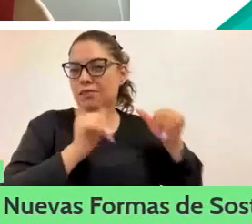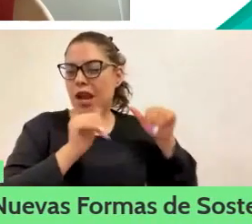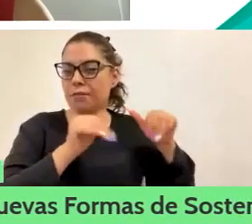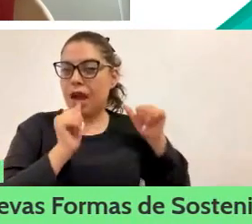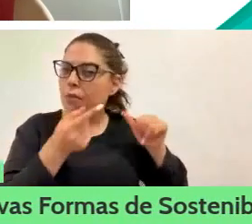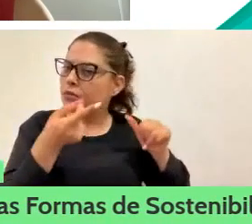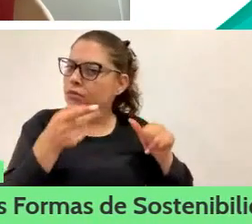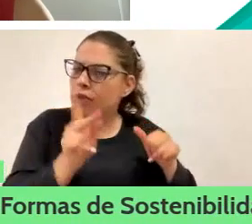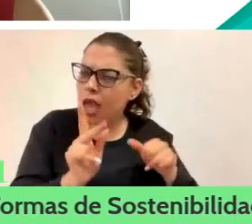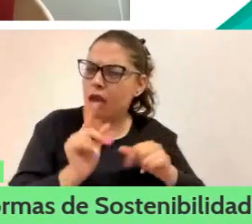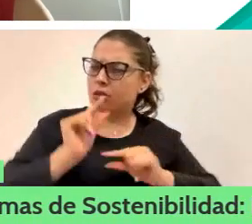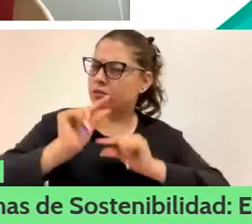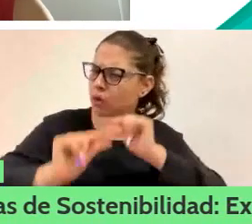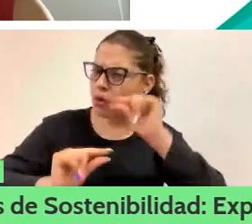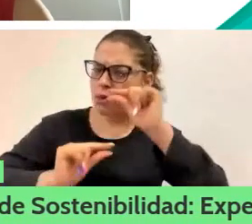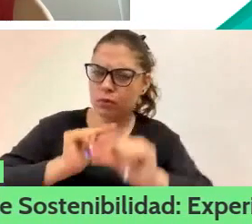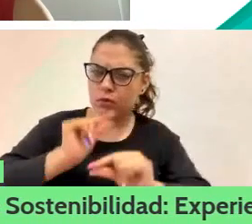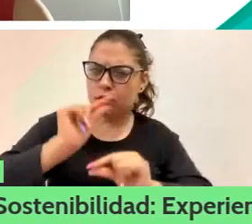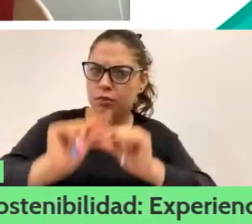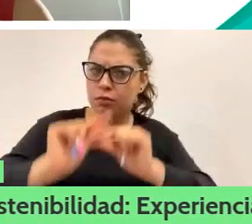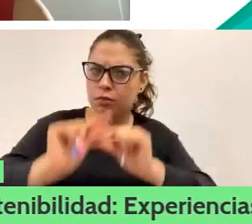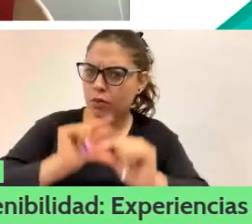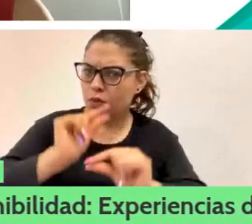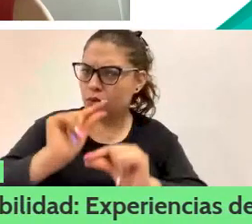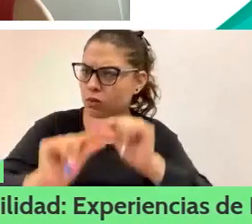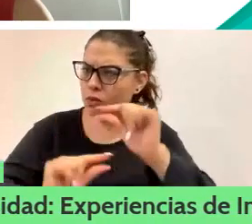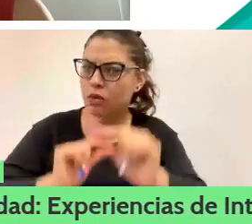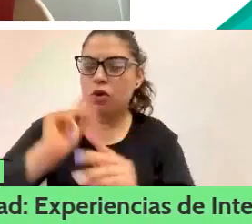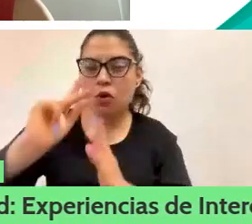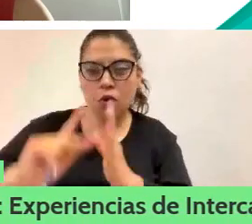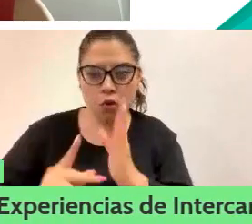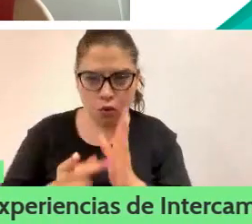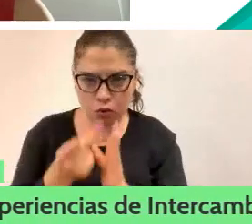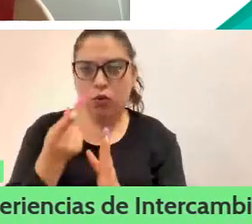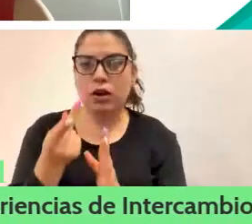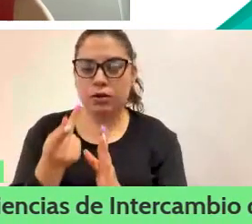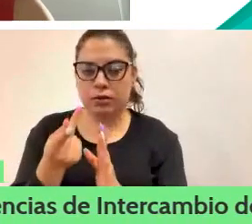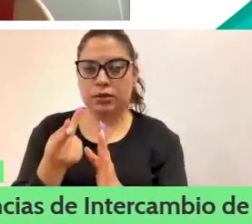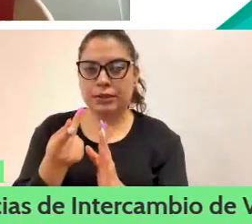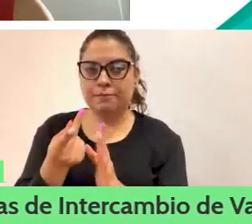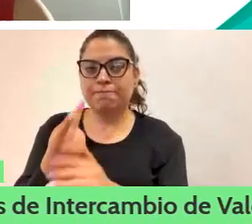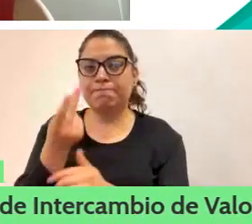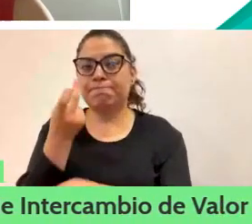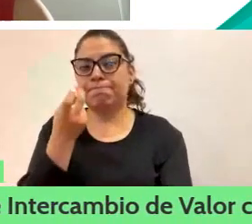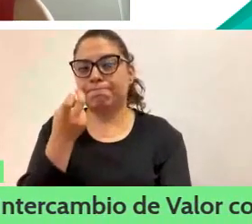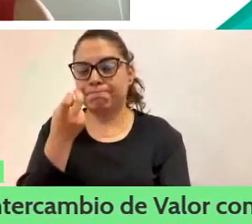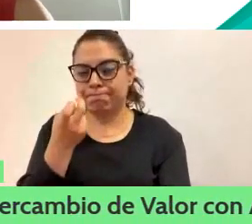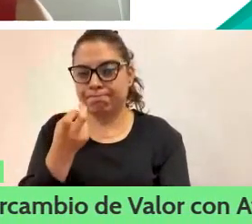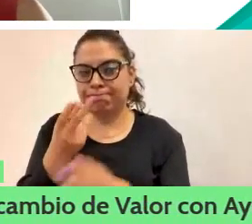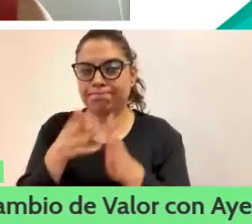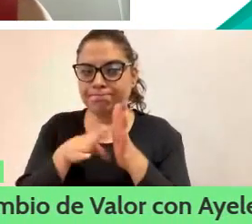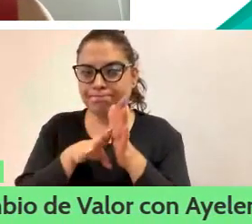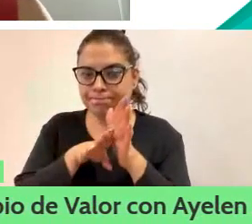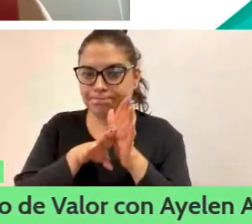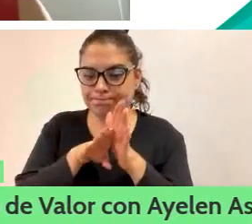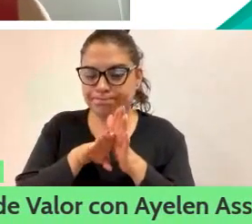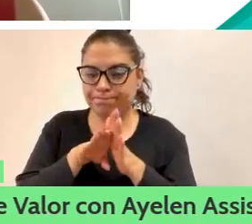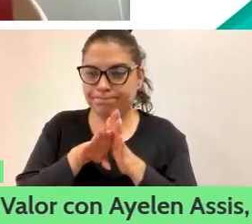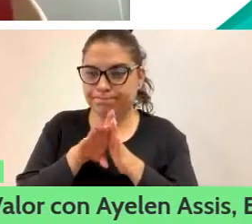en las oficinas, ¿no? Del trabajo híbrido, vamos volviendo también a crecer paso a